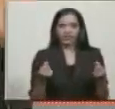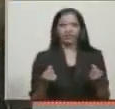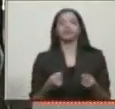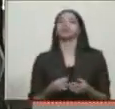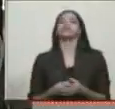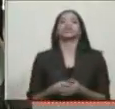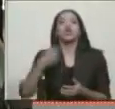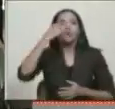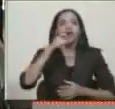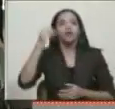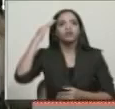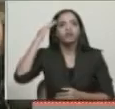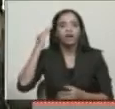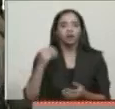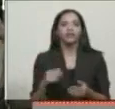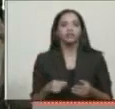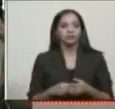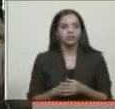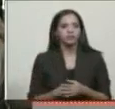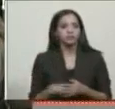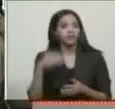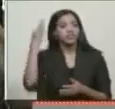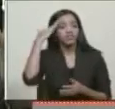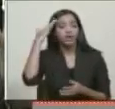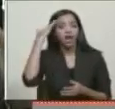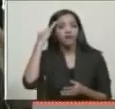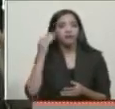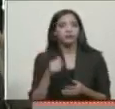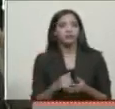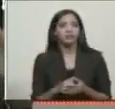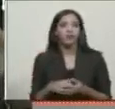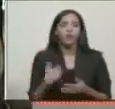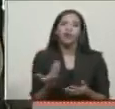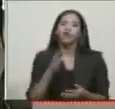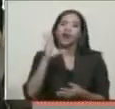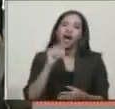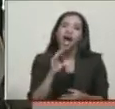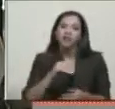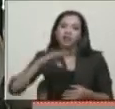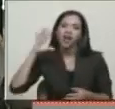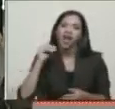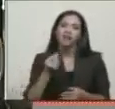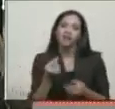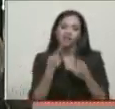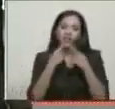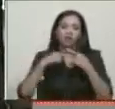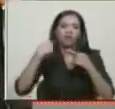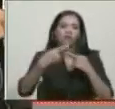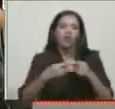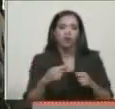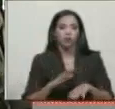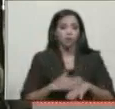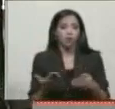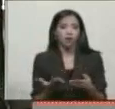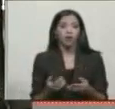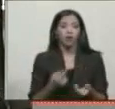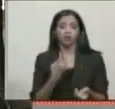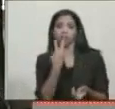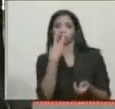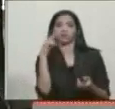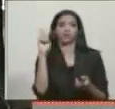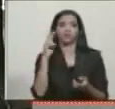pueblo sabe y los reconoce y sabe que cuando hablan, hablan de la boca para afuera, porque cuando se voltean se